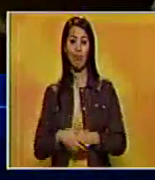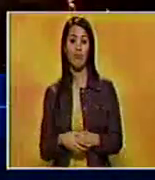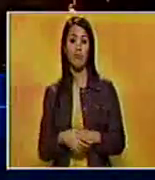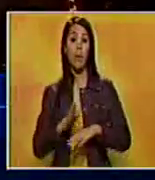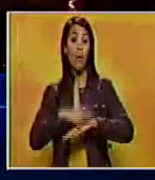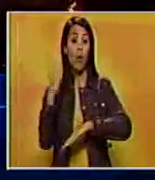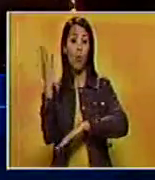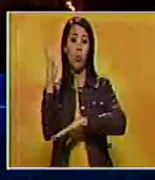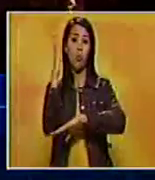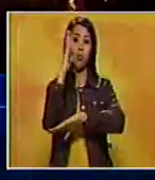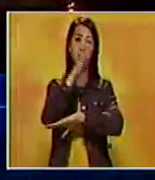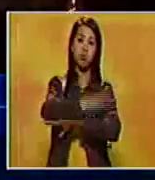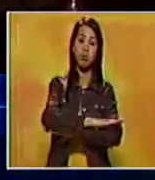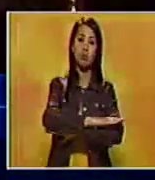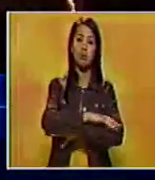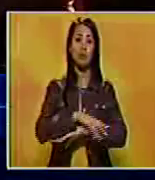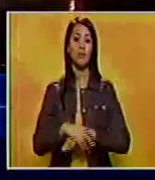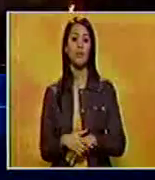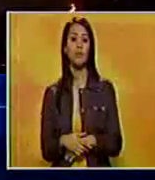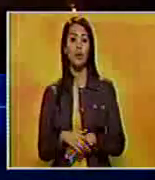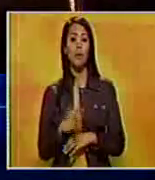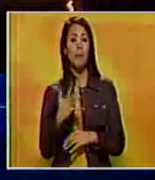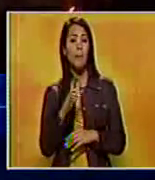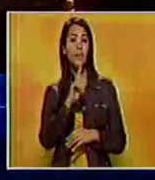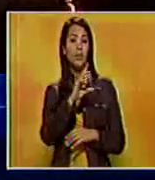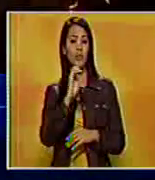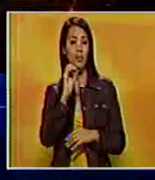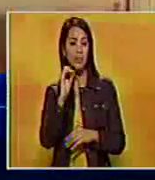de árboles. Asimismo, hay al menos 100